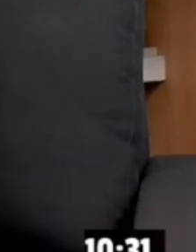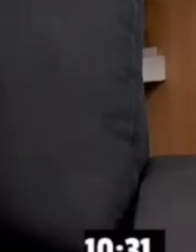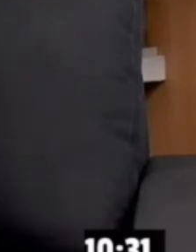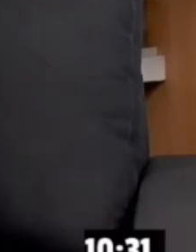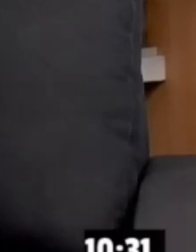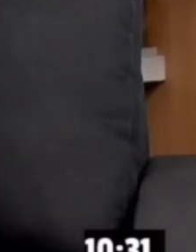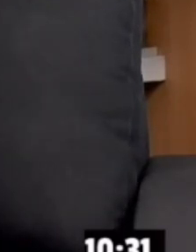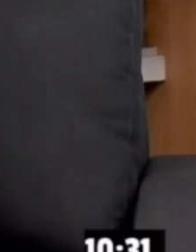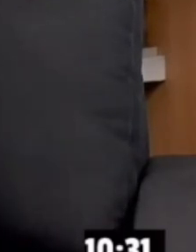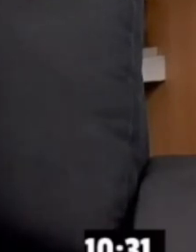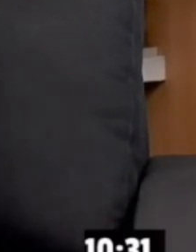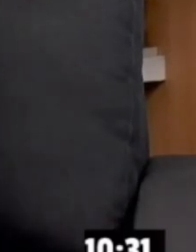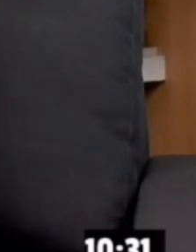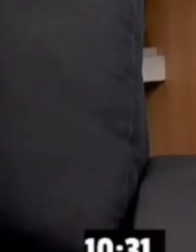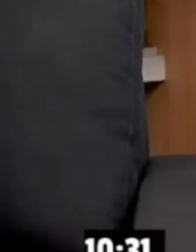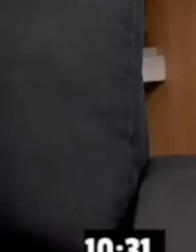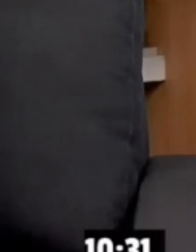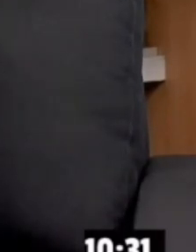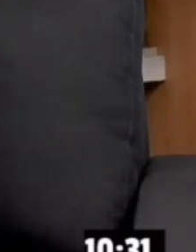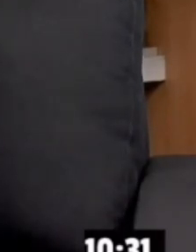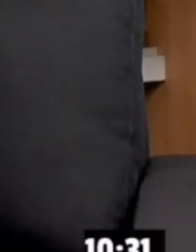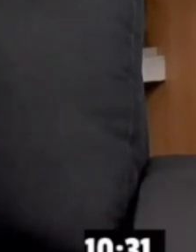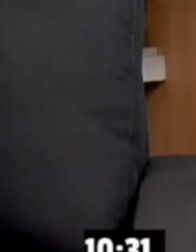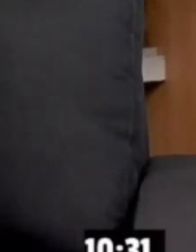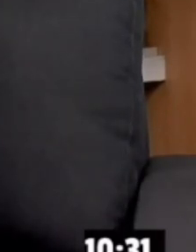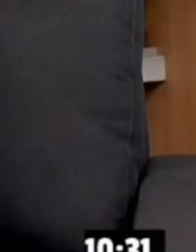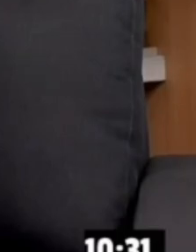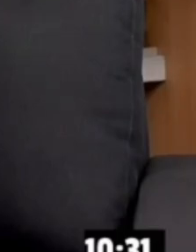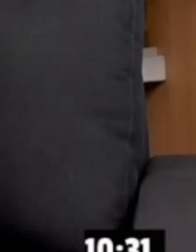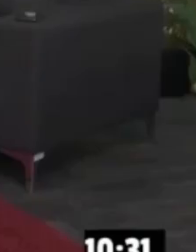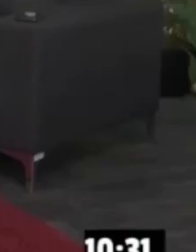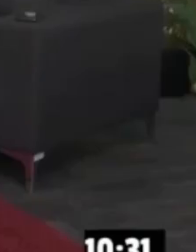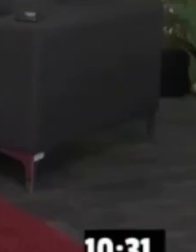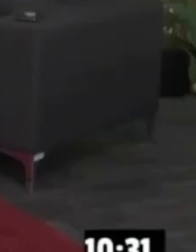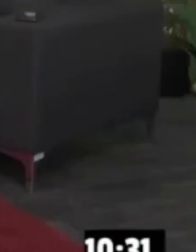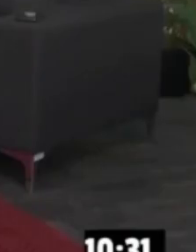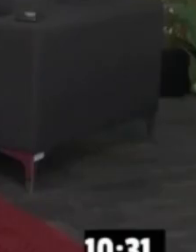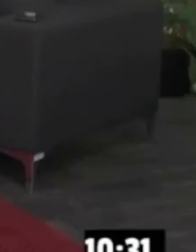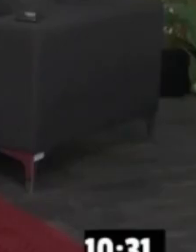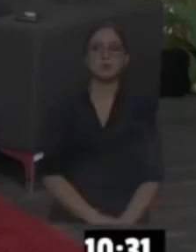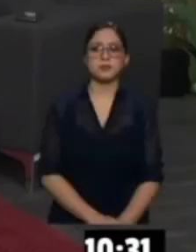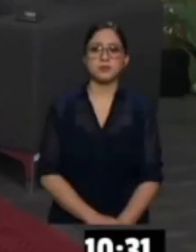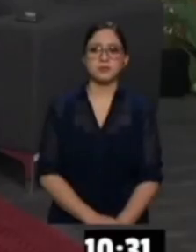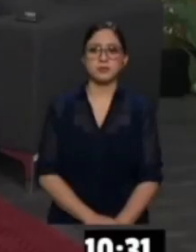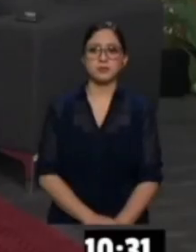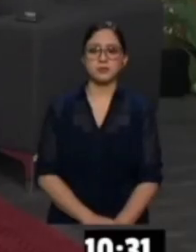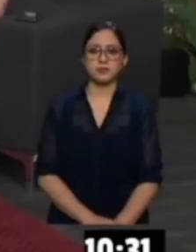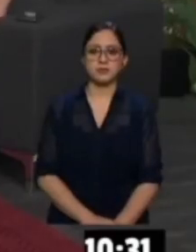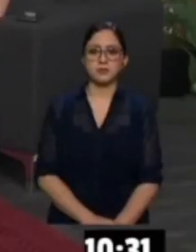Sí, eso ya tiene rato. Oye, cuéntanos ahora, cuéntanos en qué andas, cómo está esto de la